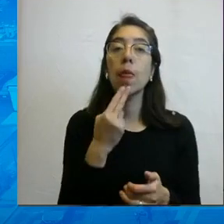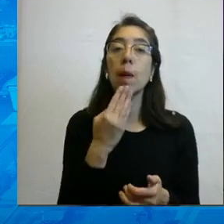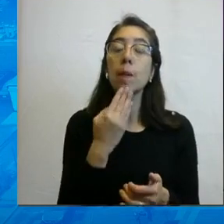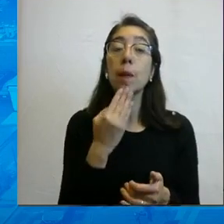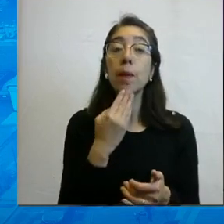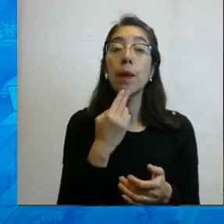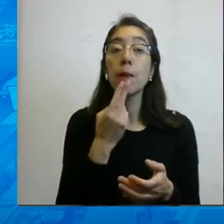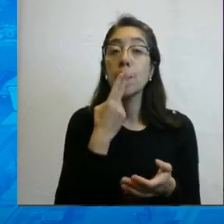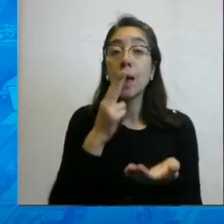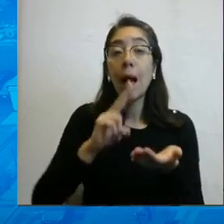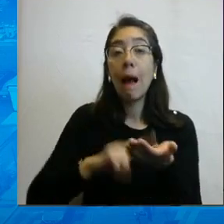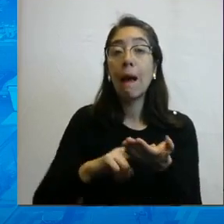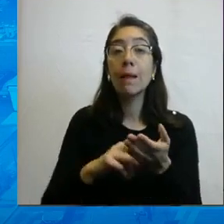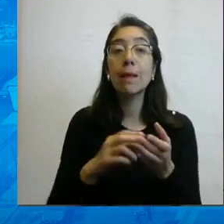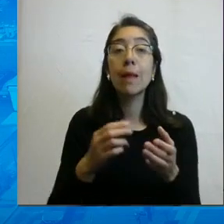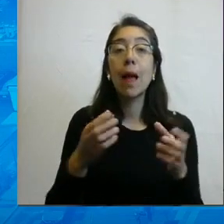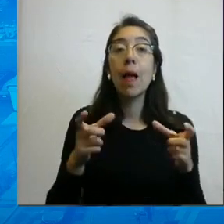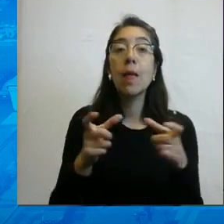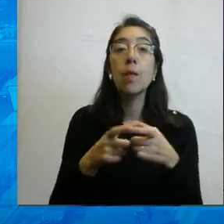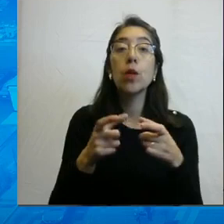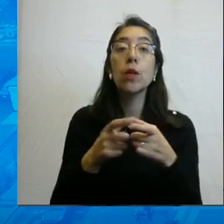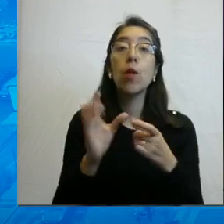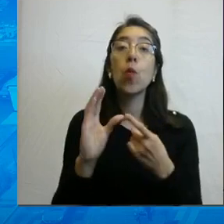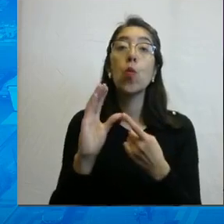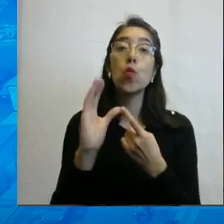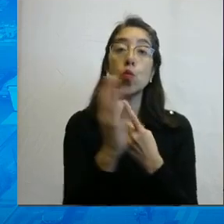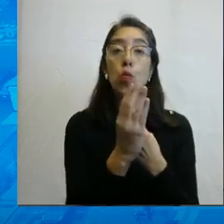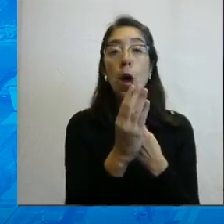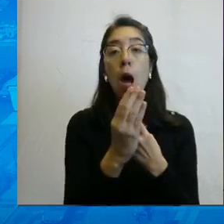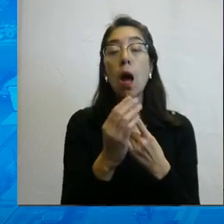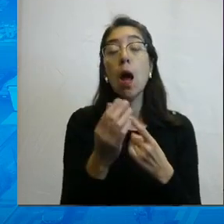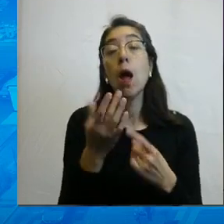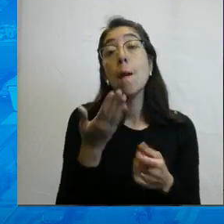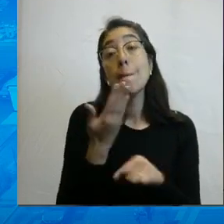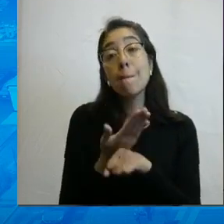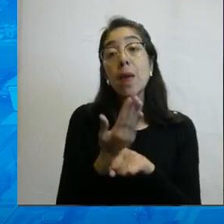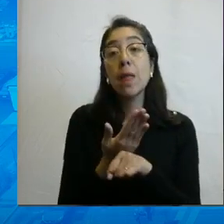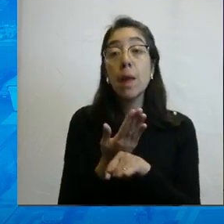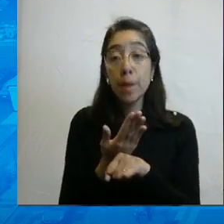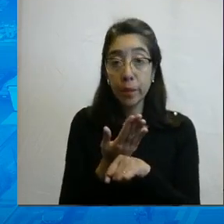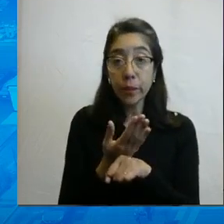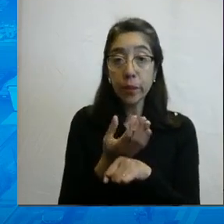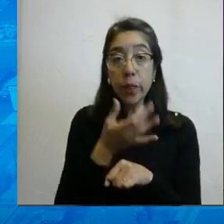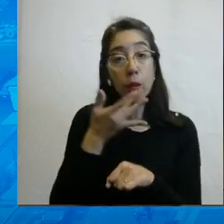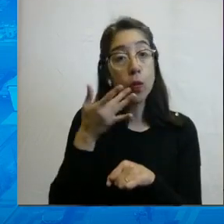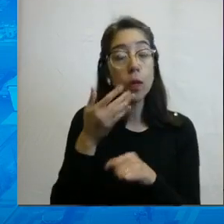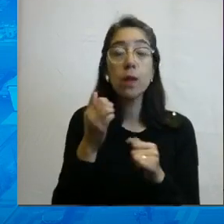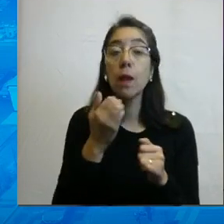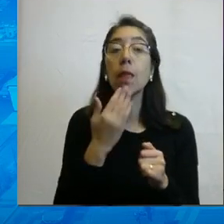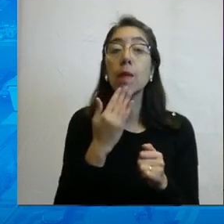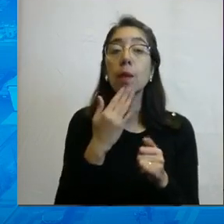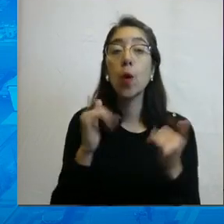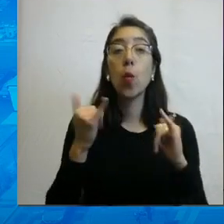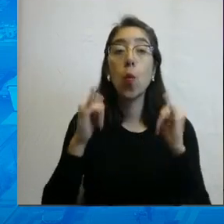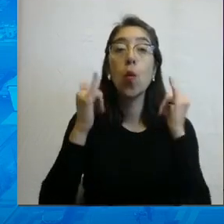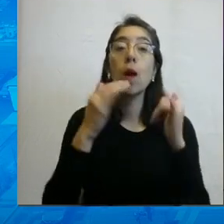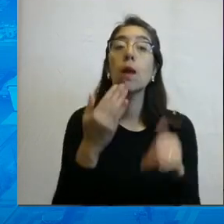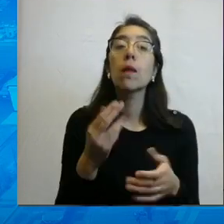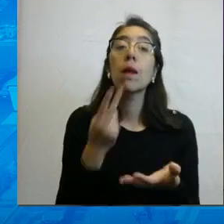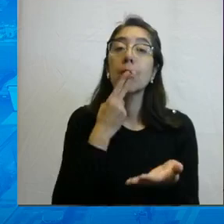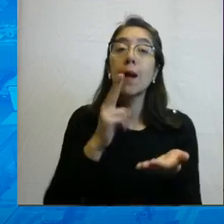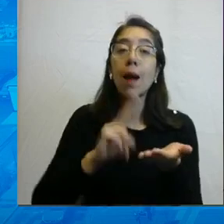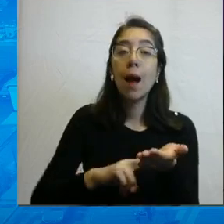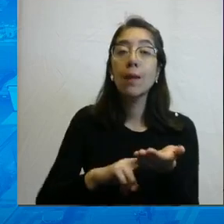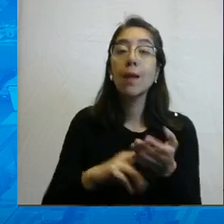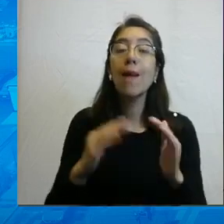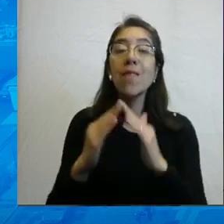Centro Deportivo Cultural Día de los Jazmines, solicita dulces, juguetes para Navidad, administrador IDECO. 3.3, carta de la Junta de Vecinos Chacra San Pedro, informa